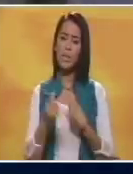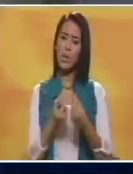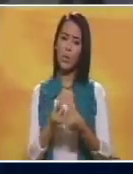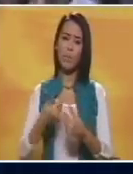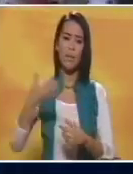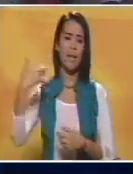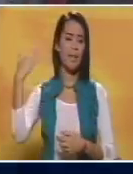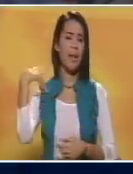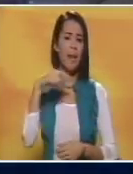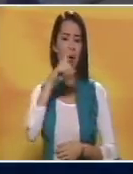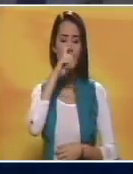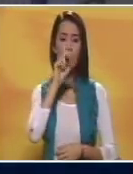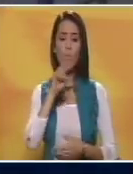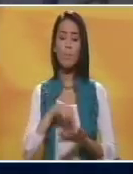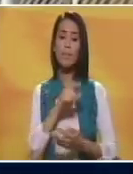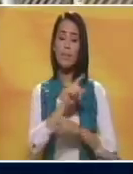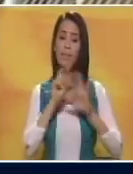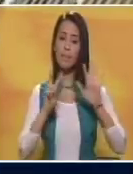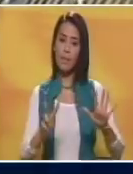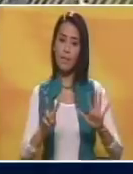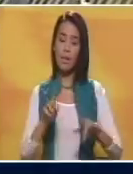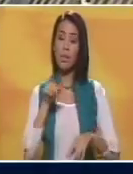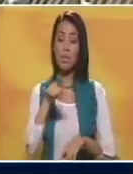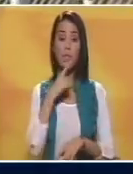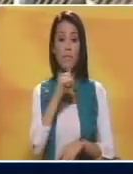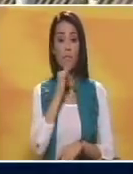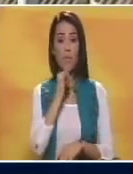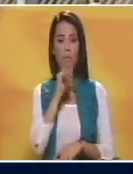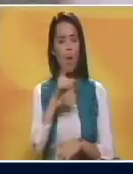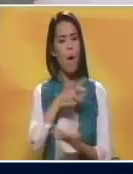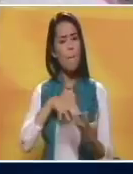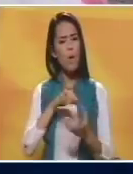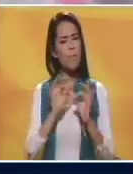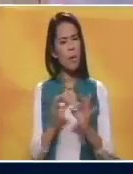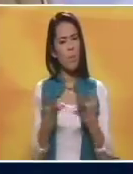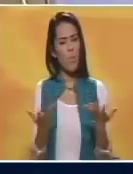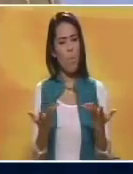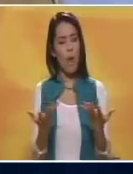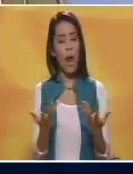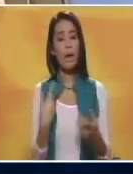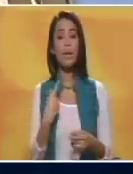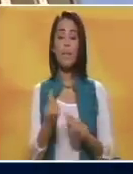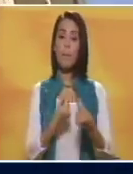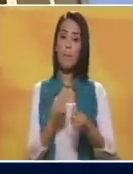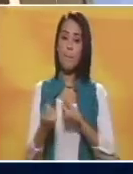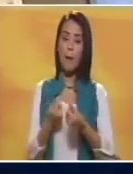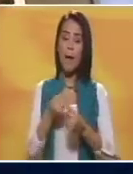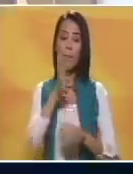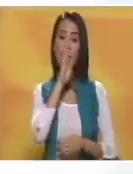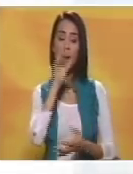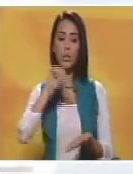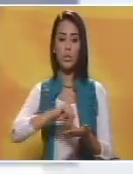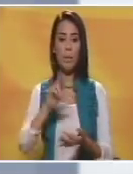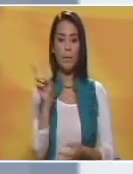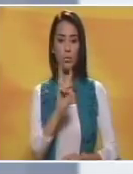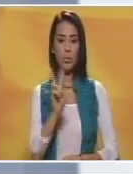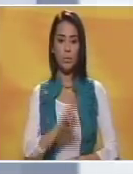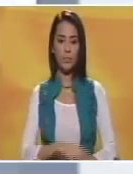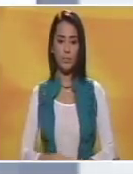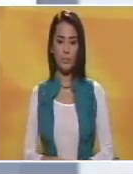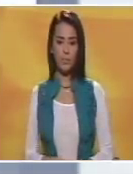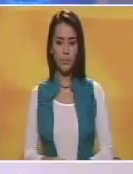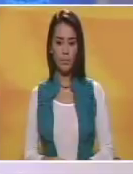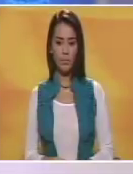del año 2017. Aseveró que la principal causa del problema es la gerencia de operaciones monetarias del Banco Central de Venezuela.